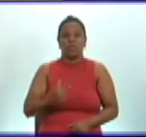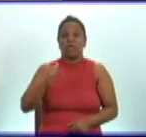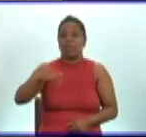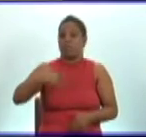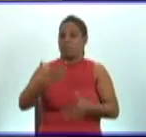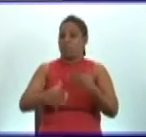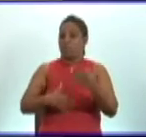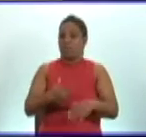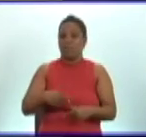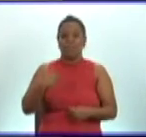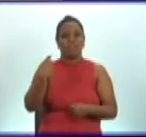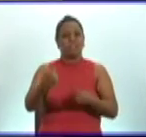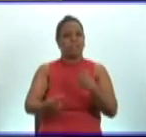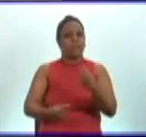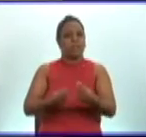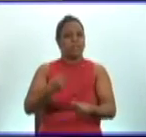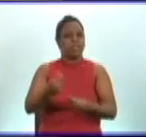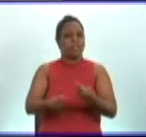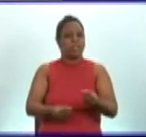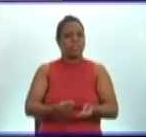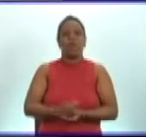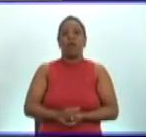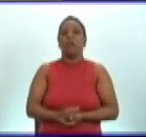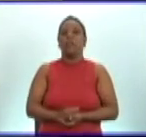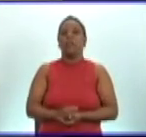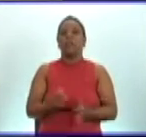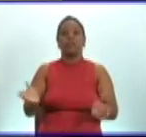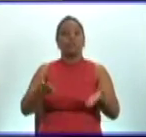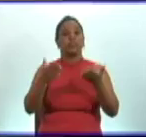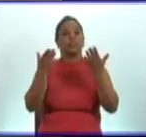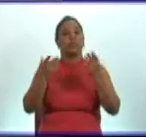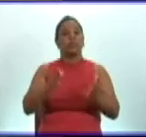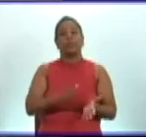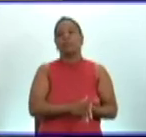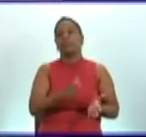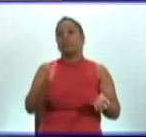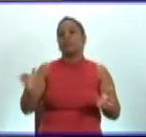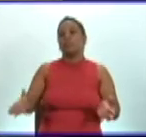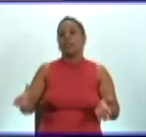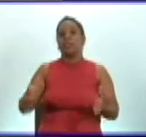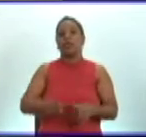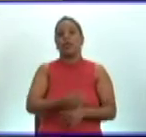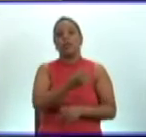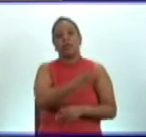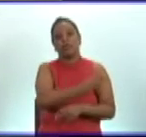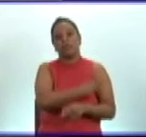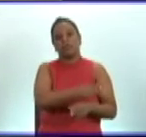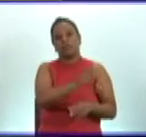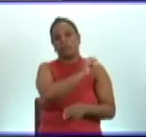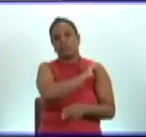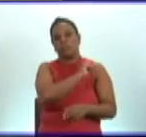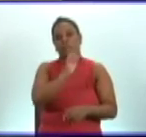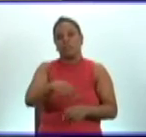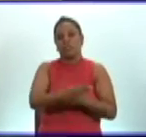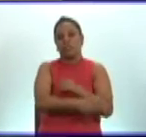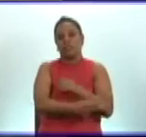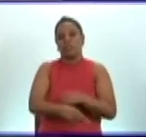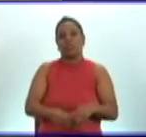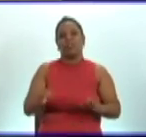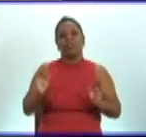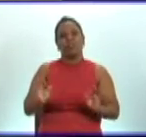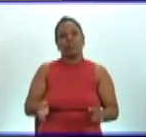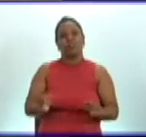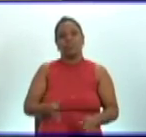va a ir dando sobre todo durante el desarrollo de toda esa etapa colonial en nuestro país y que va a ser esa constante violación de esos